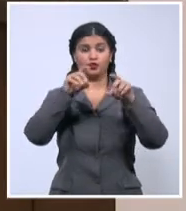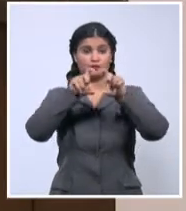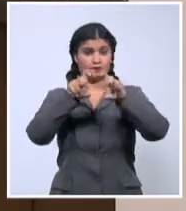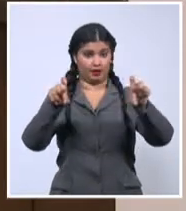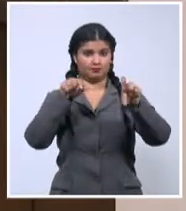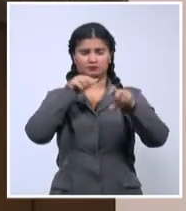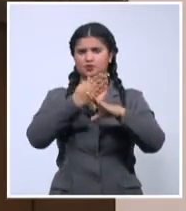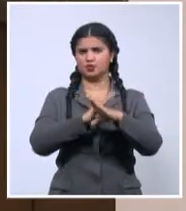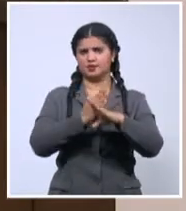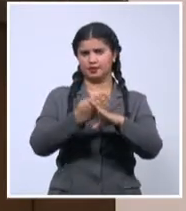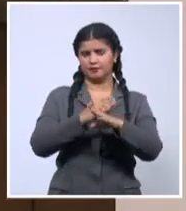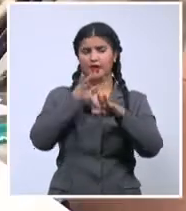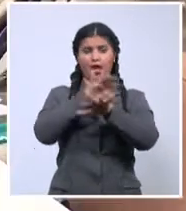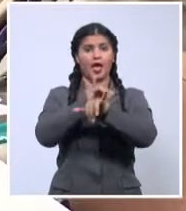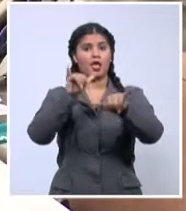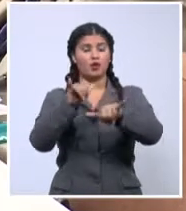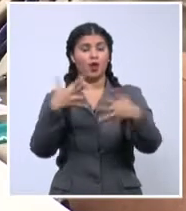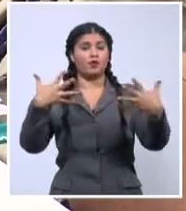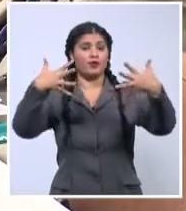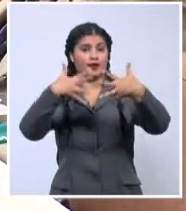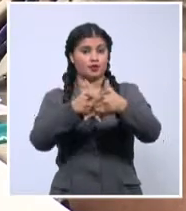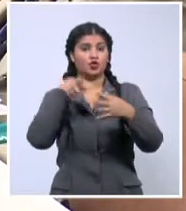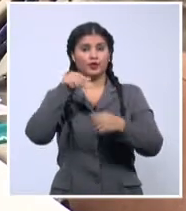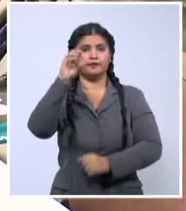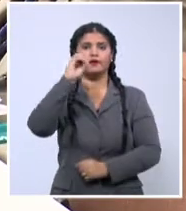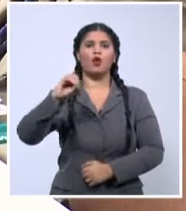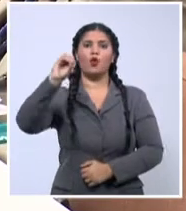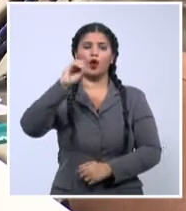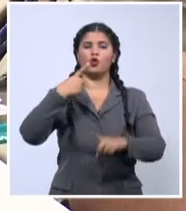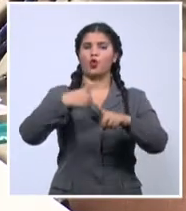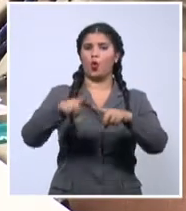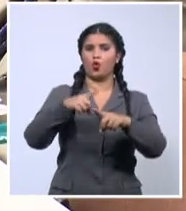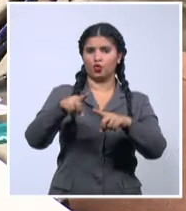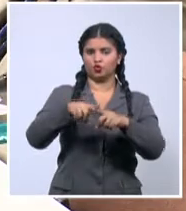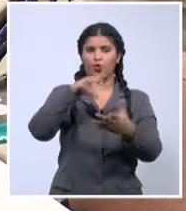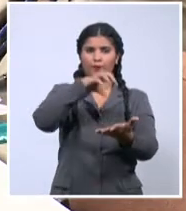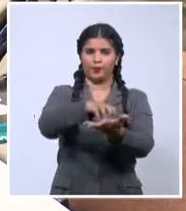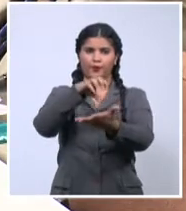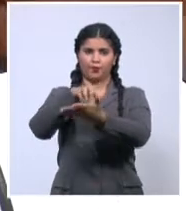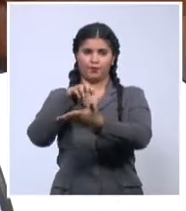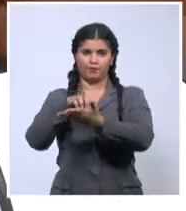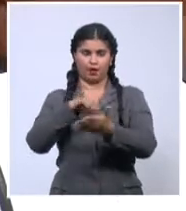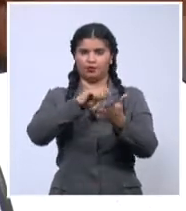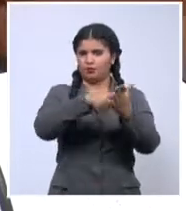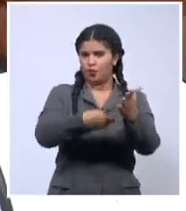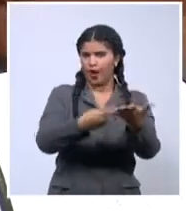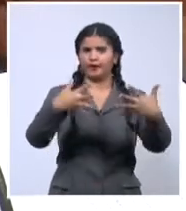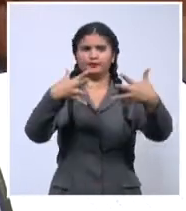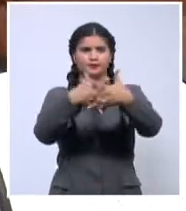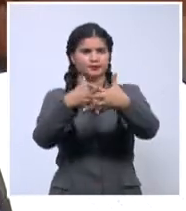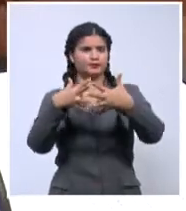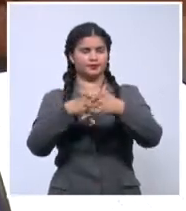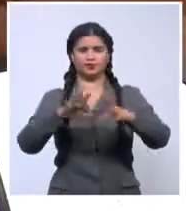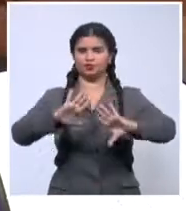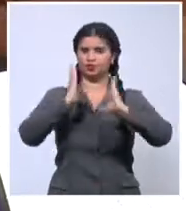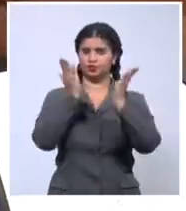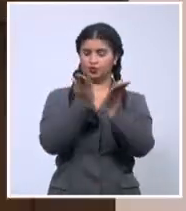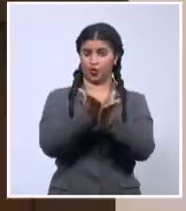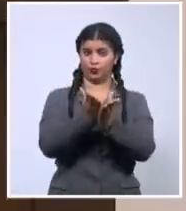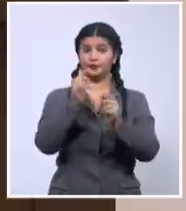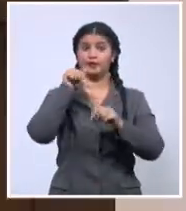refuerza elementos acerca de las relaciones de este órgano con otras instancias de gobierno y las prerrogativas que le asisten. Ambas